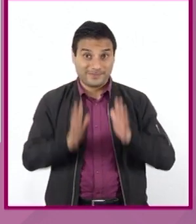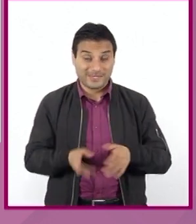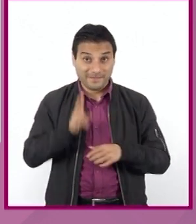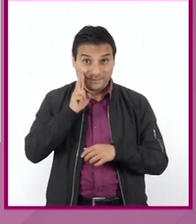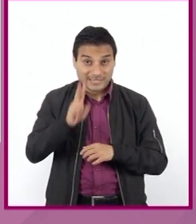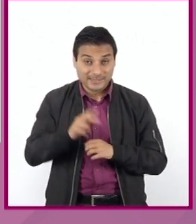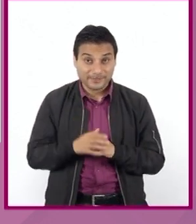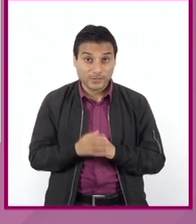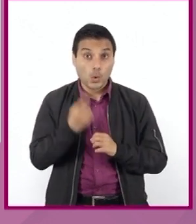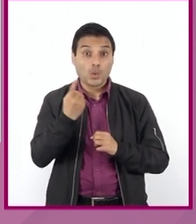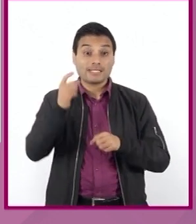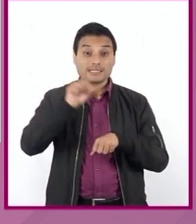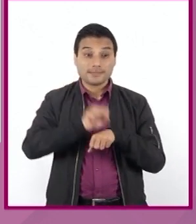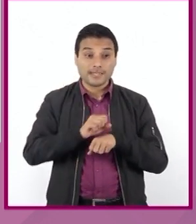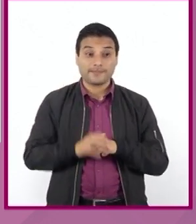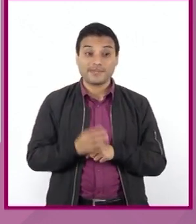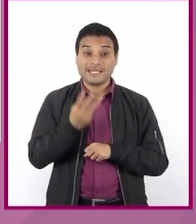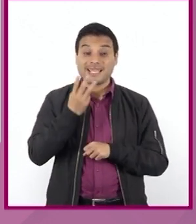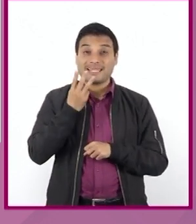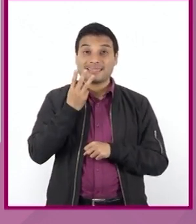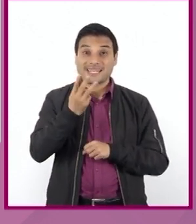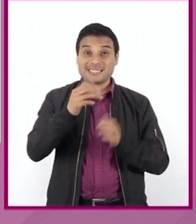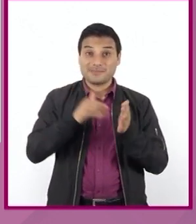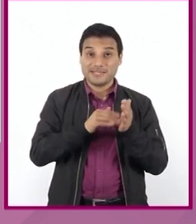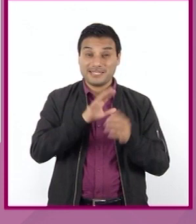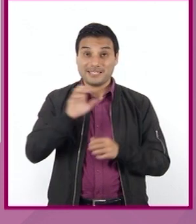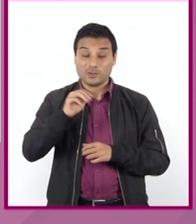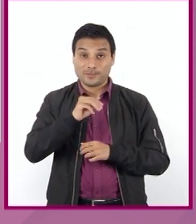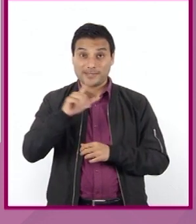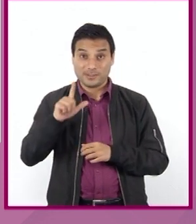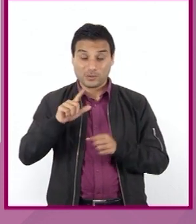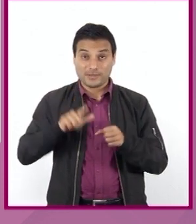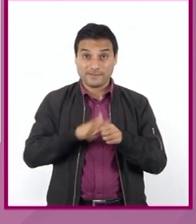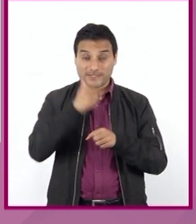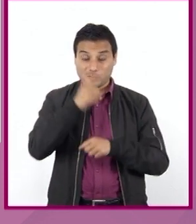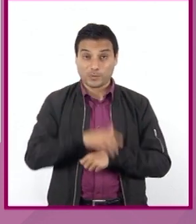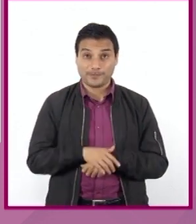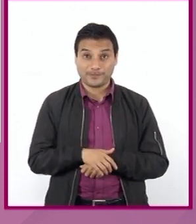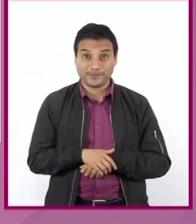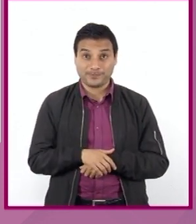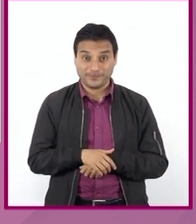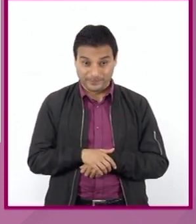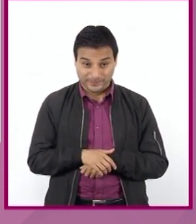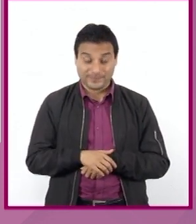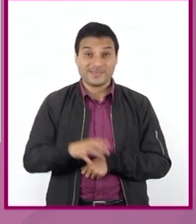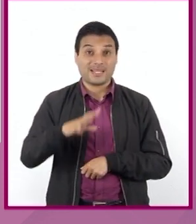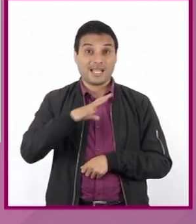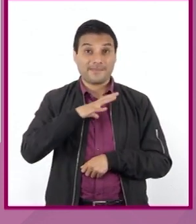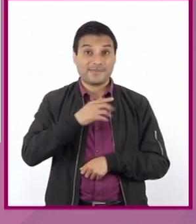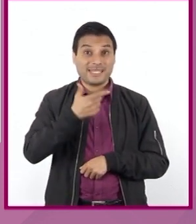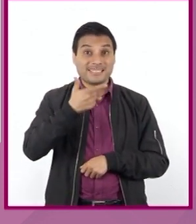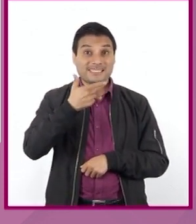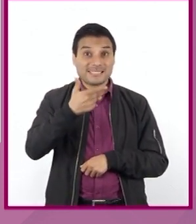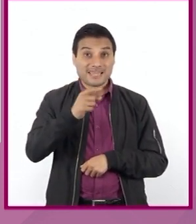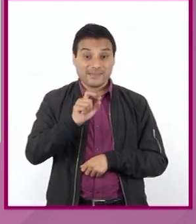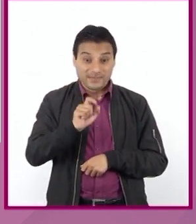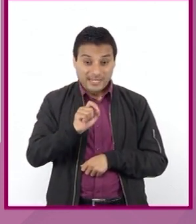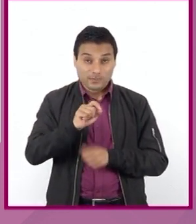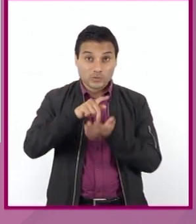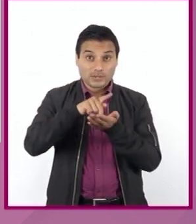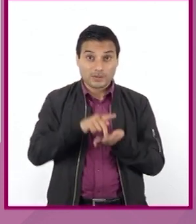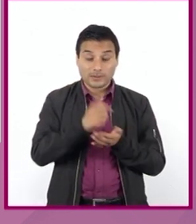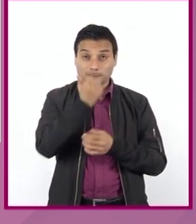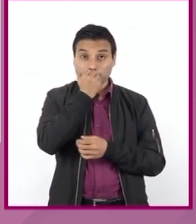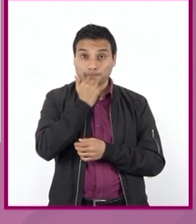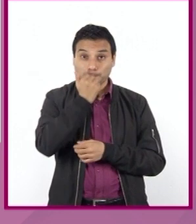consumió 3500 mililitros de refresco, mismos que contienen 7/20 de kilogramo de